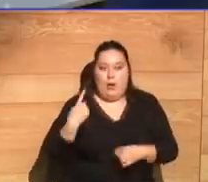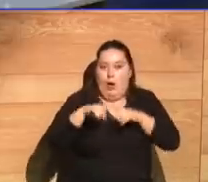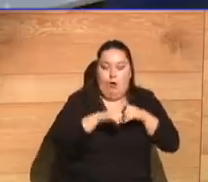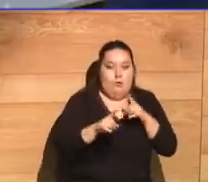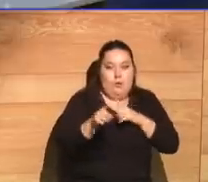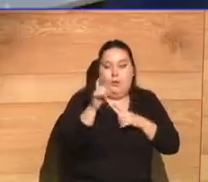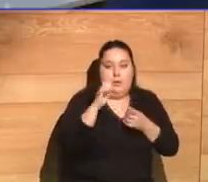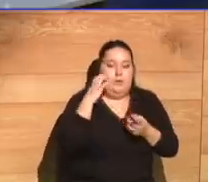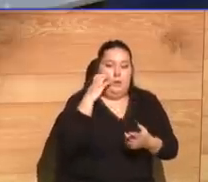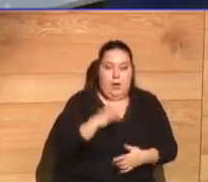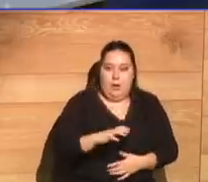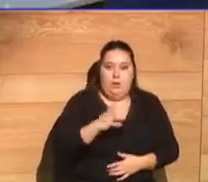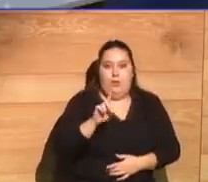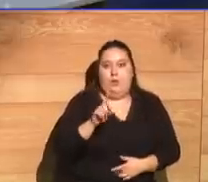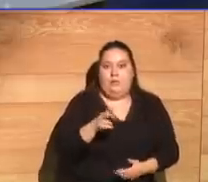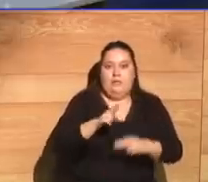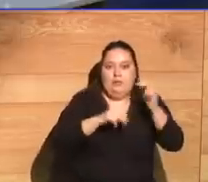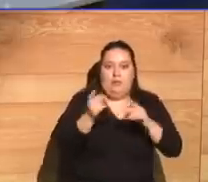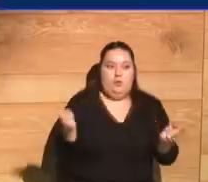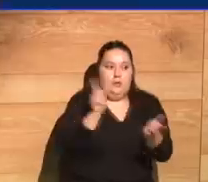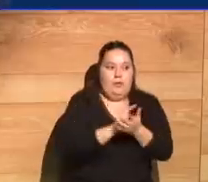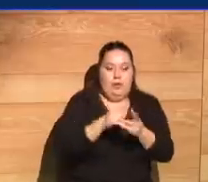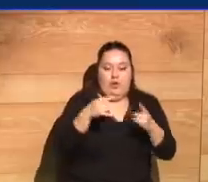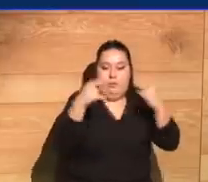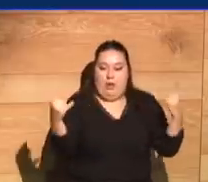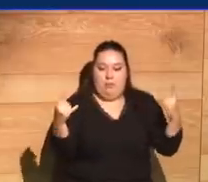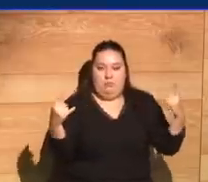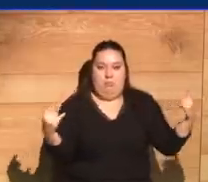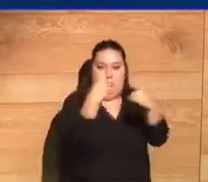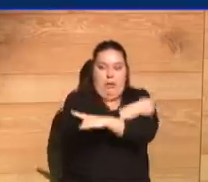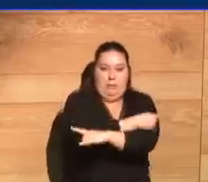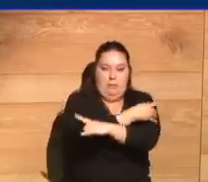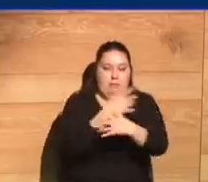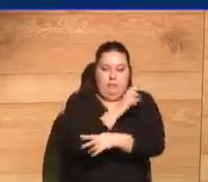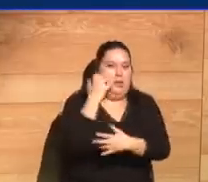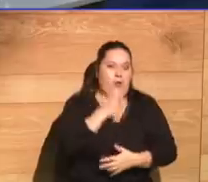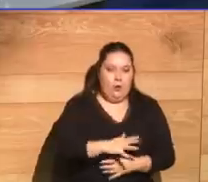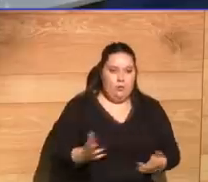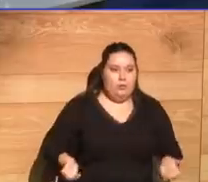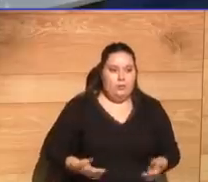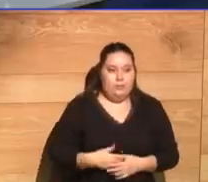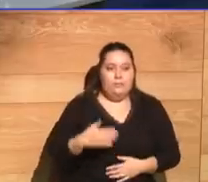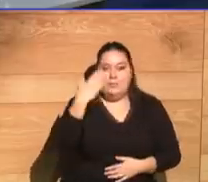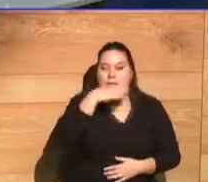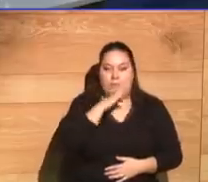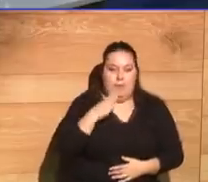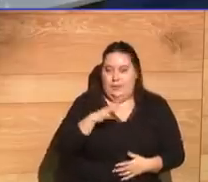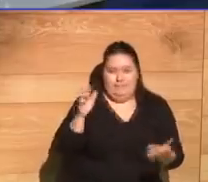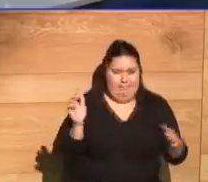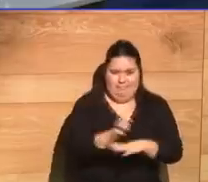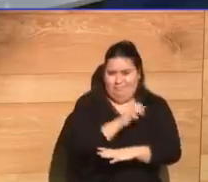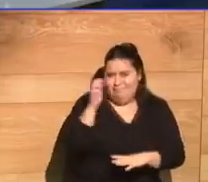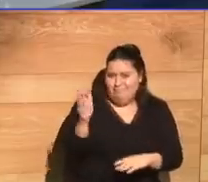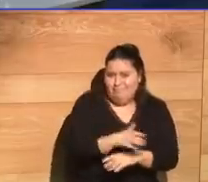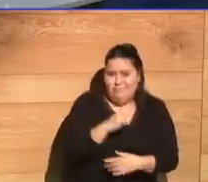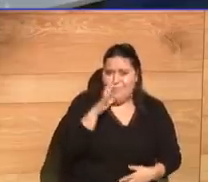todo se reconstruye otra vez. Claro, pero no. Igual. Los imanes van al revés. También te digo que es una peli para niños. Claro, yo lo vi y flipé. Mi padre se escojonaba en la butaca.